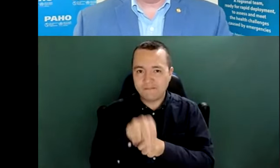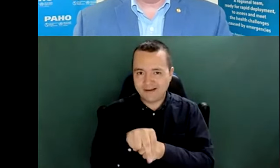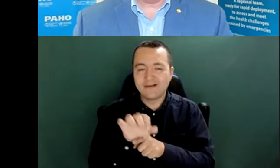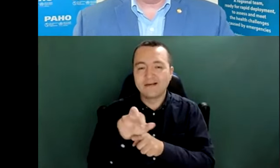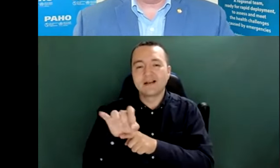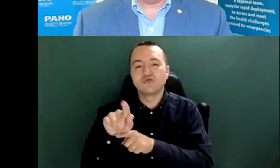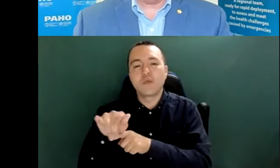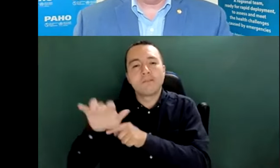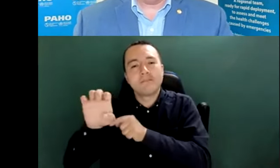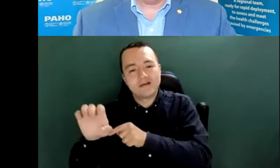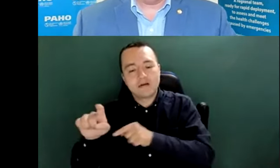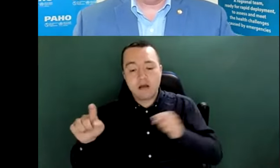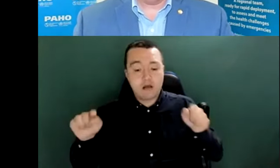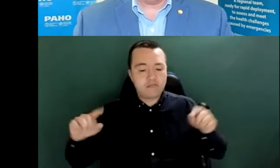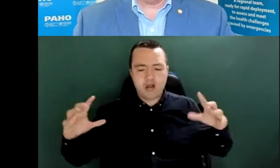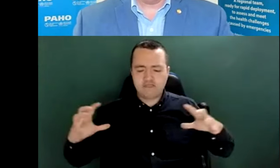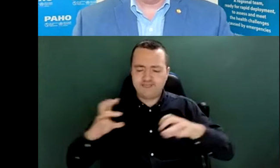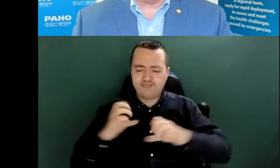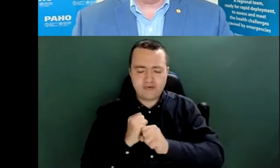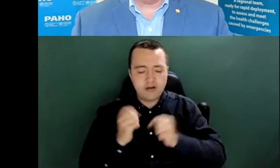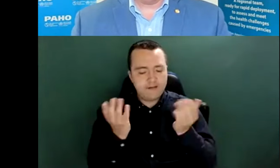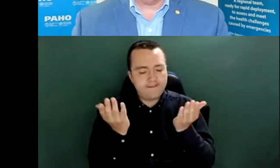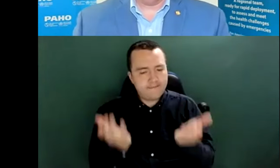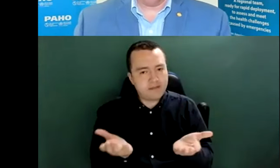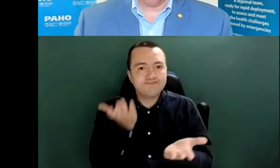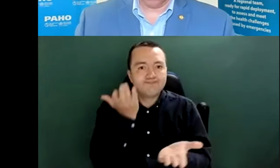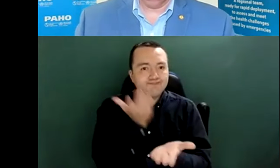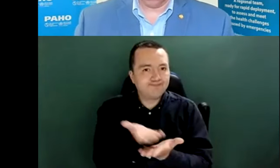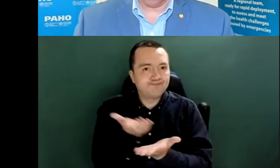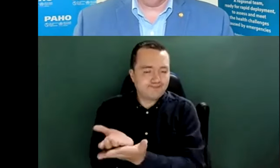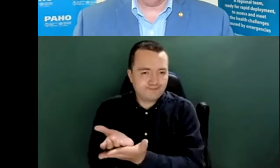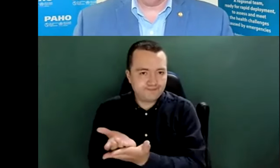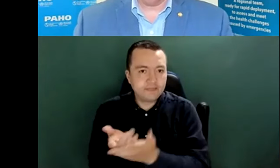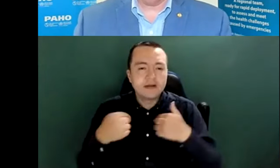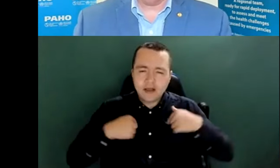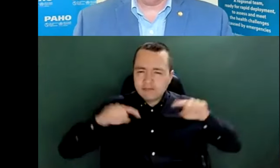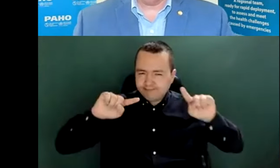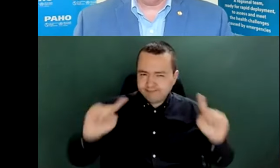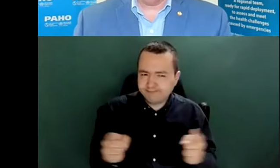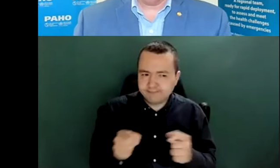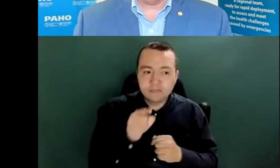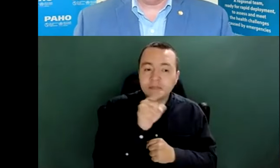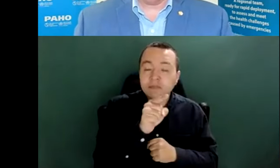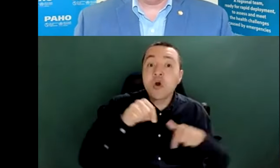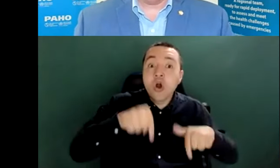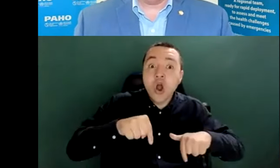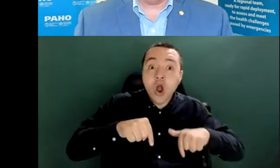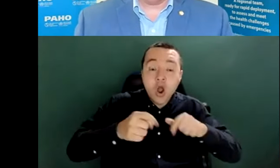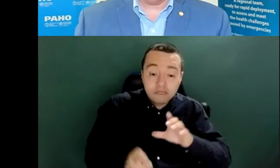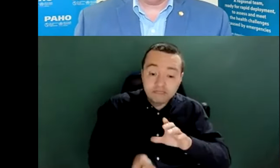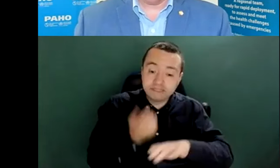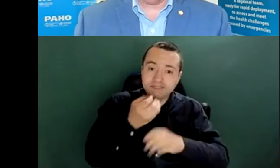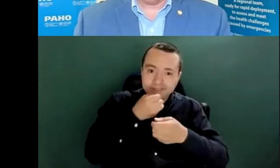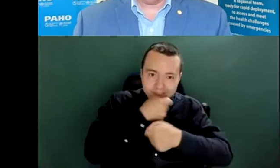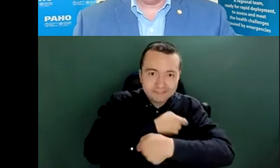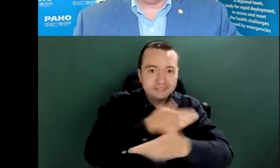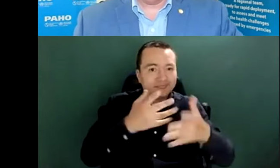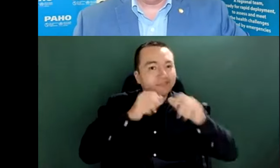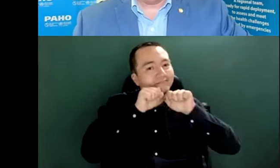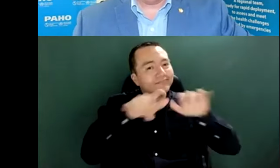idea de la base de lo que estamos lanzando formalmente hoy día. Entonces, identificación de las